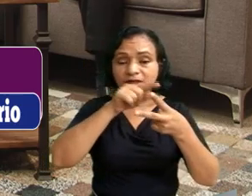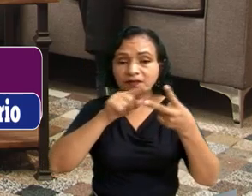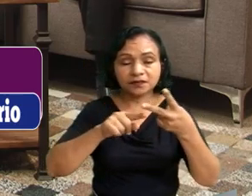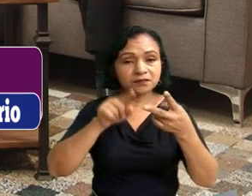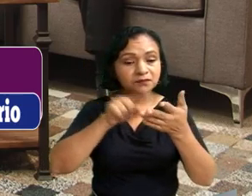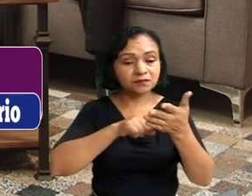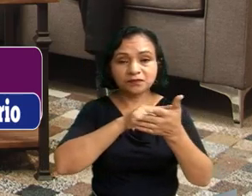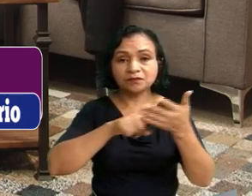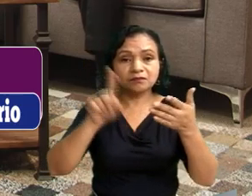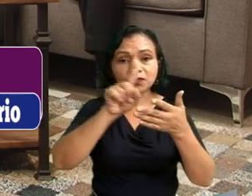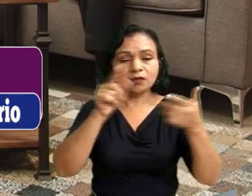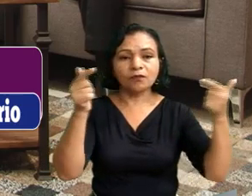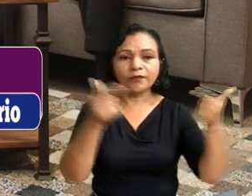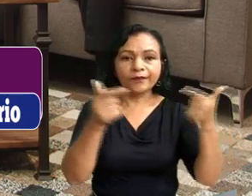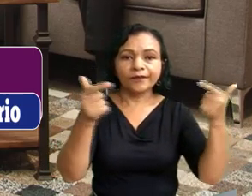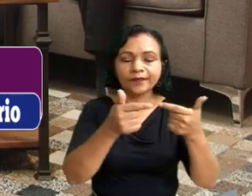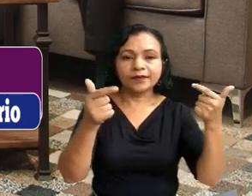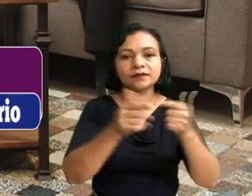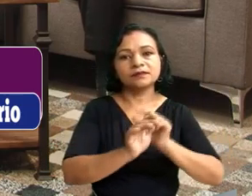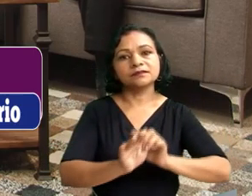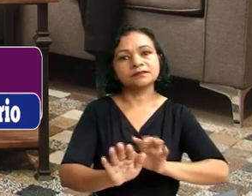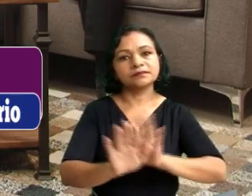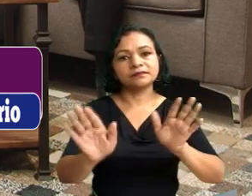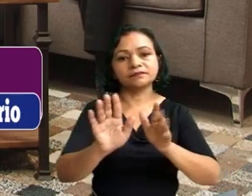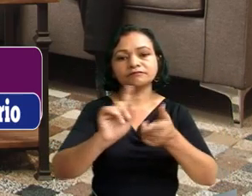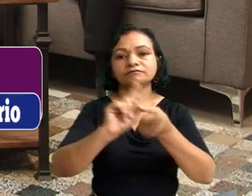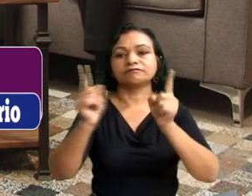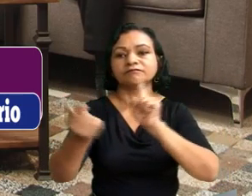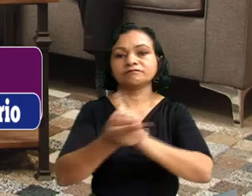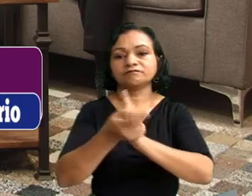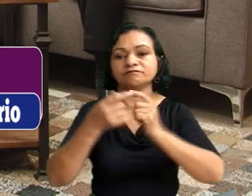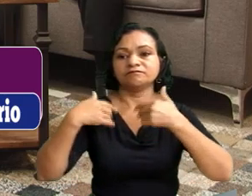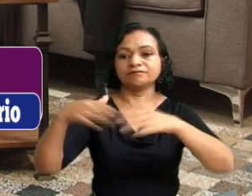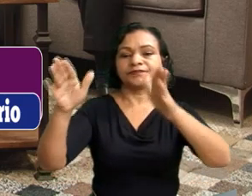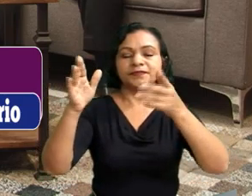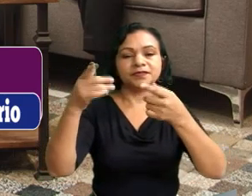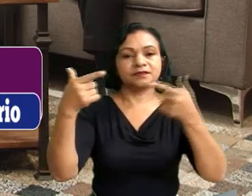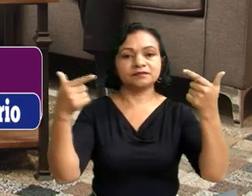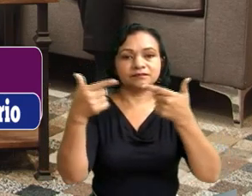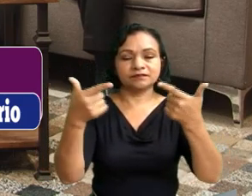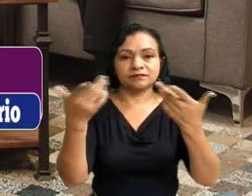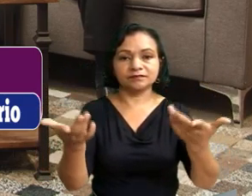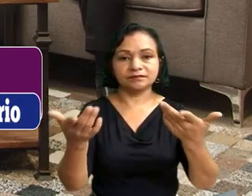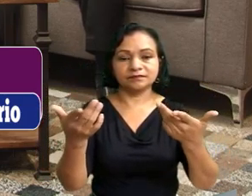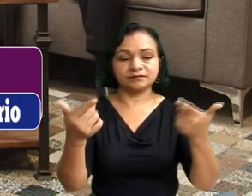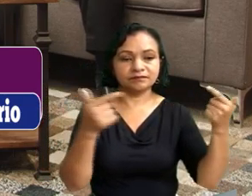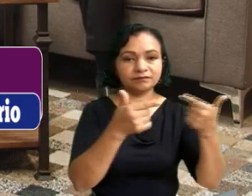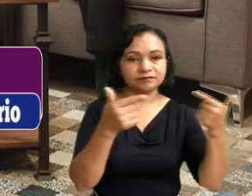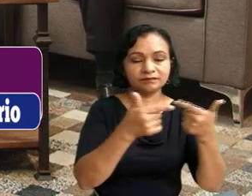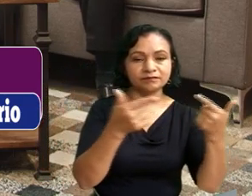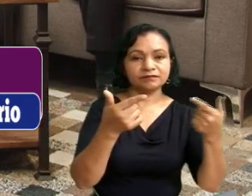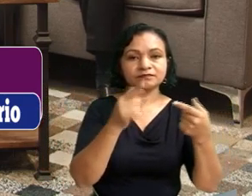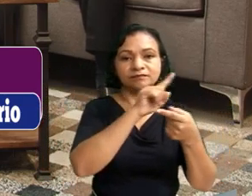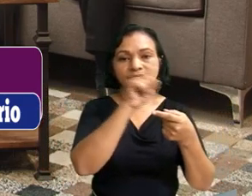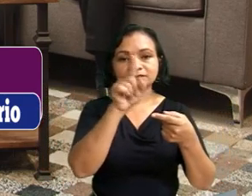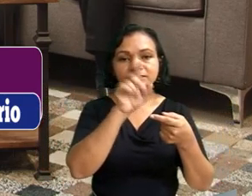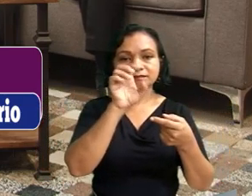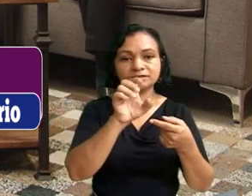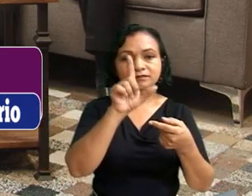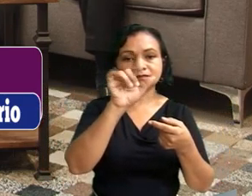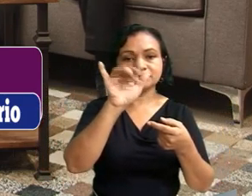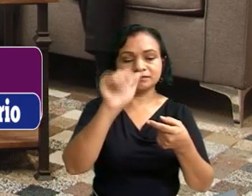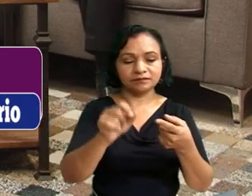también por hamas la liberación por golpe de estado por supuestas revoluciones como las de zelaya por